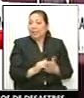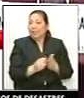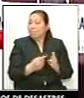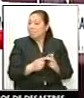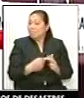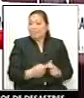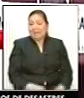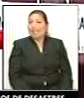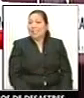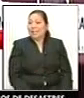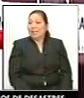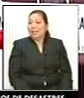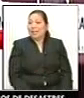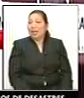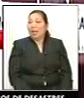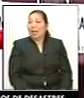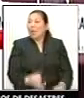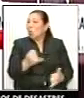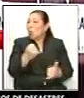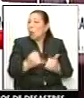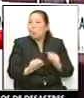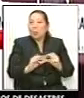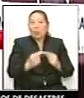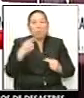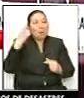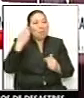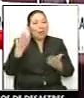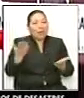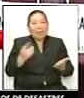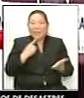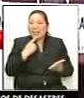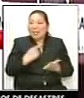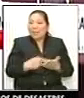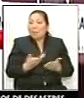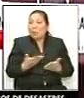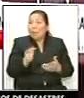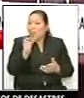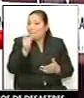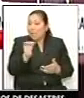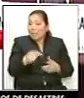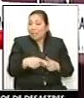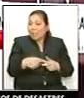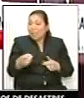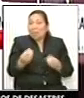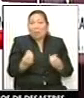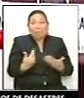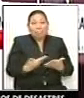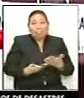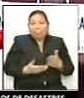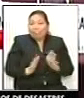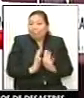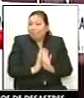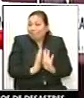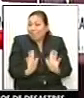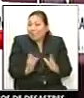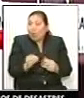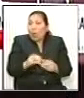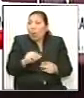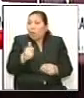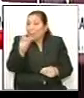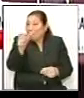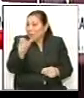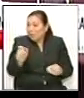arranque, y hay rupturas en las bancadas, ¿qué sucede ahí? Una persona sale porque ya no aparece la bancada y la asume otra